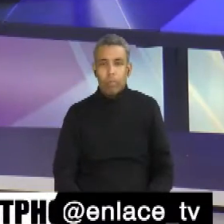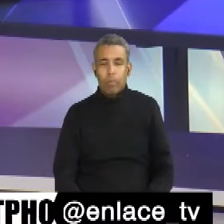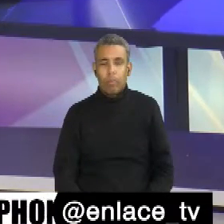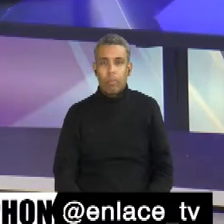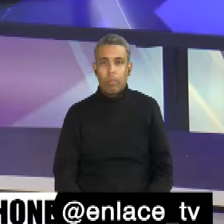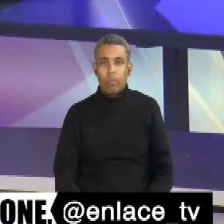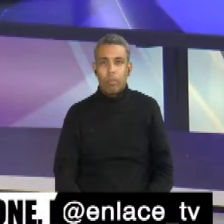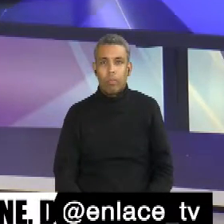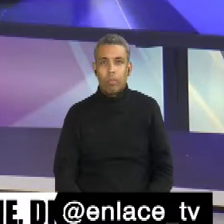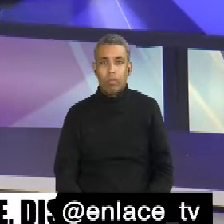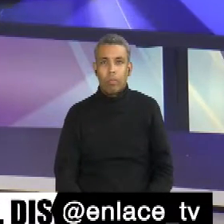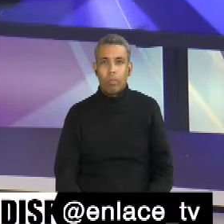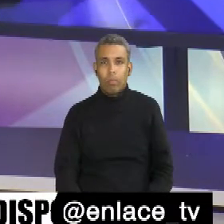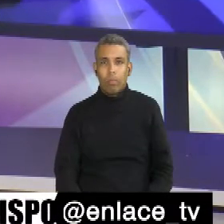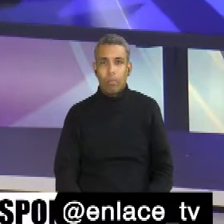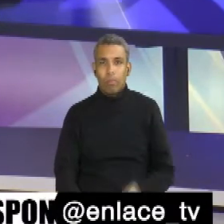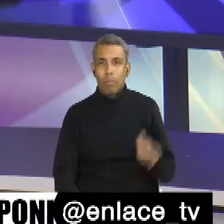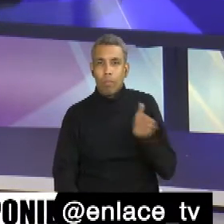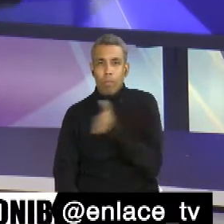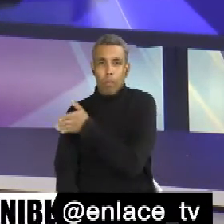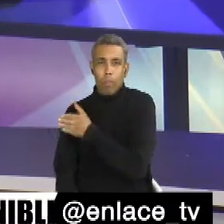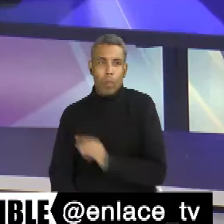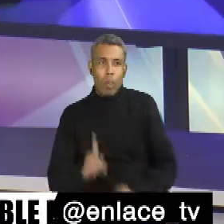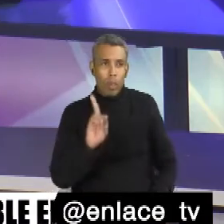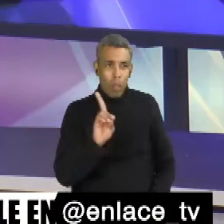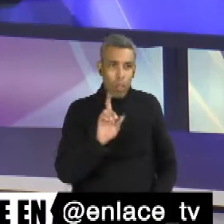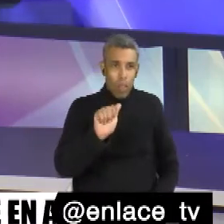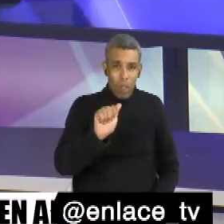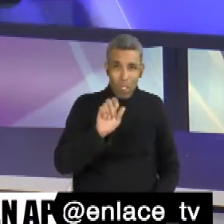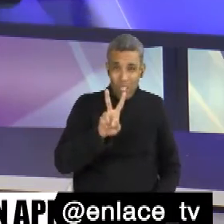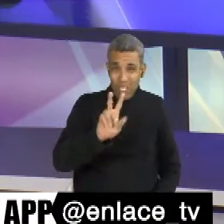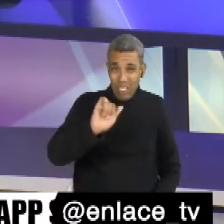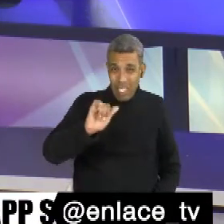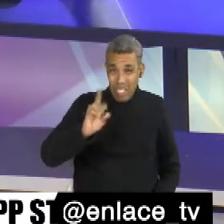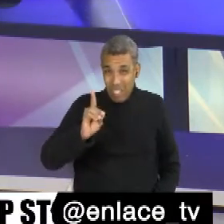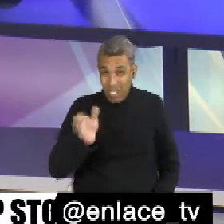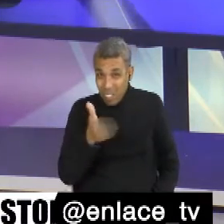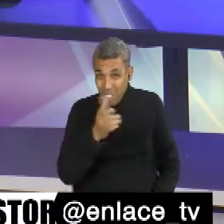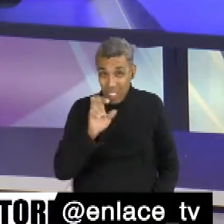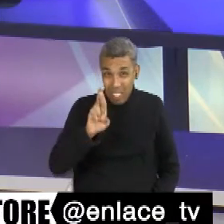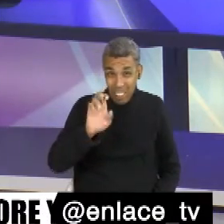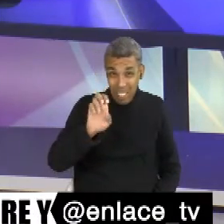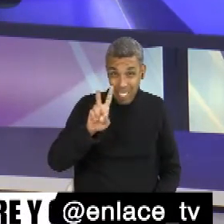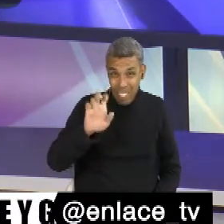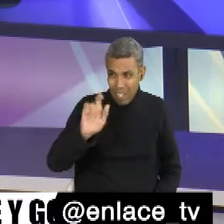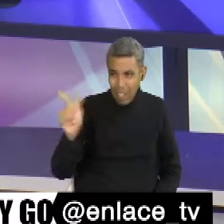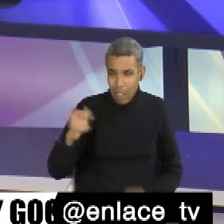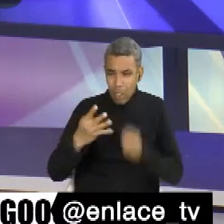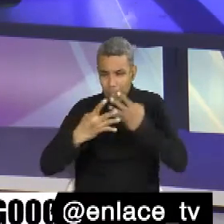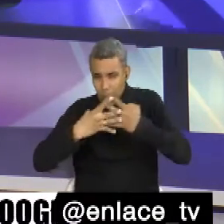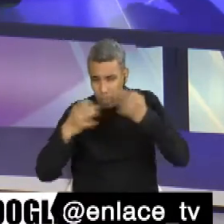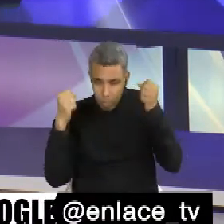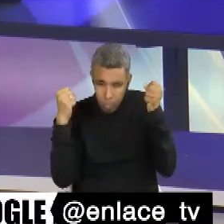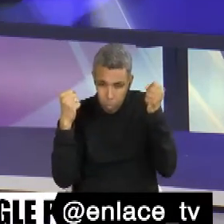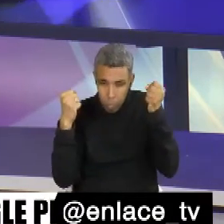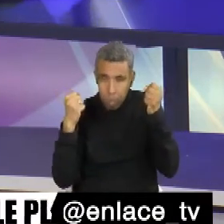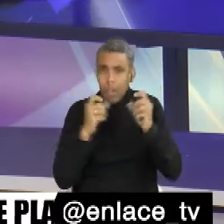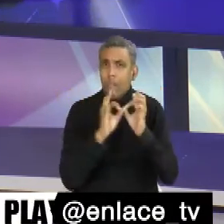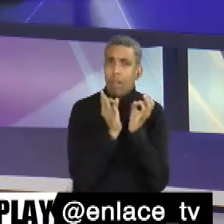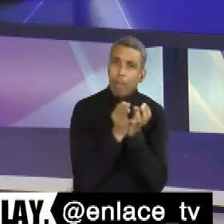los familiares de David Ravelo Crespo durante estos 7 años en los que ellos aseguran esperaban que se hiciera